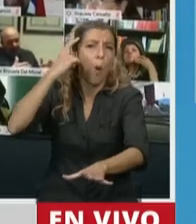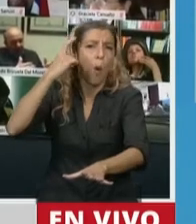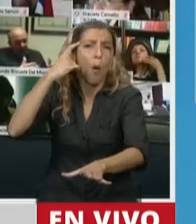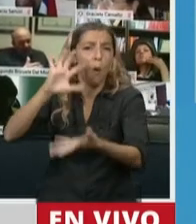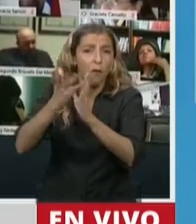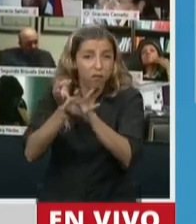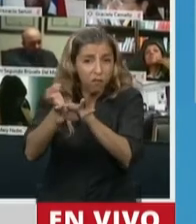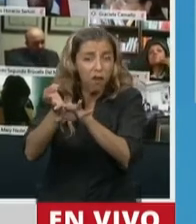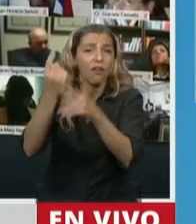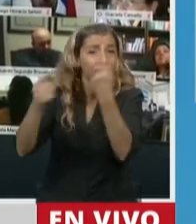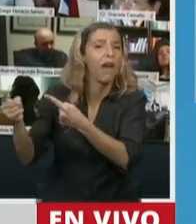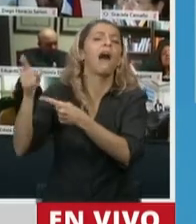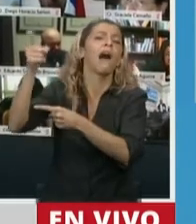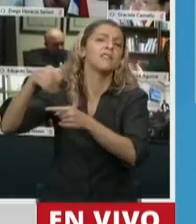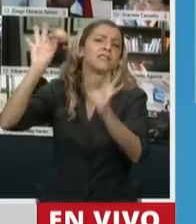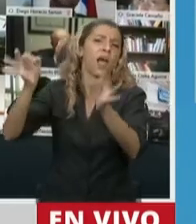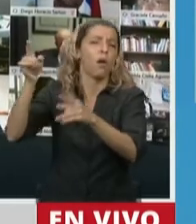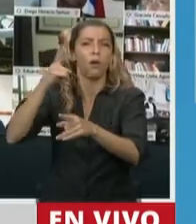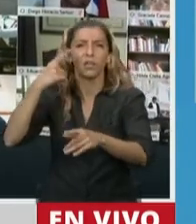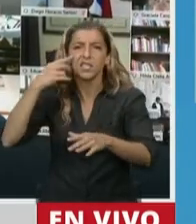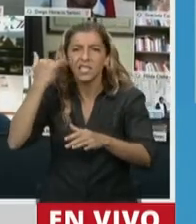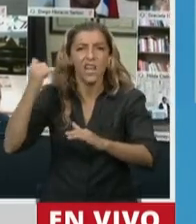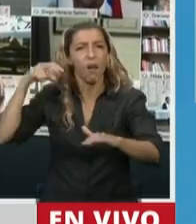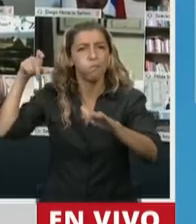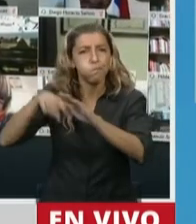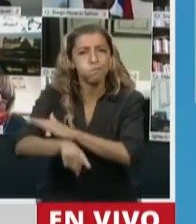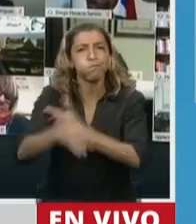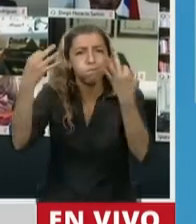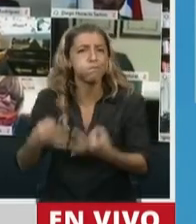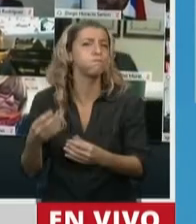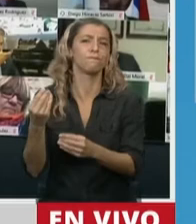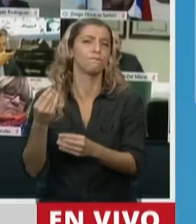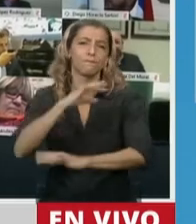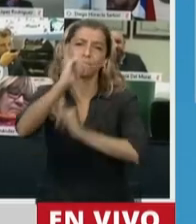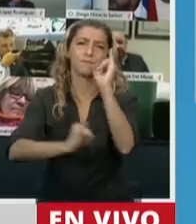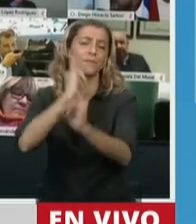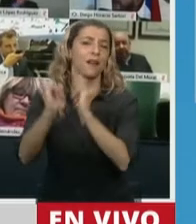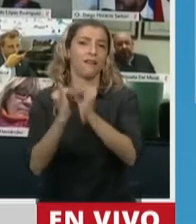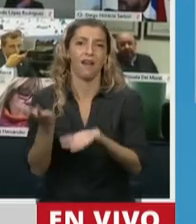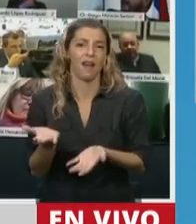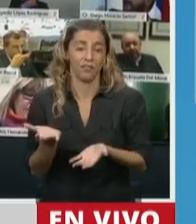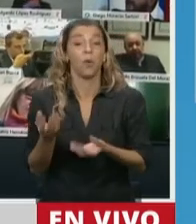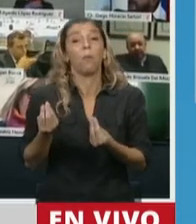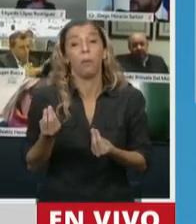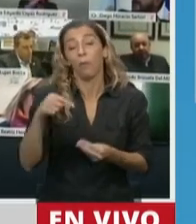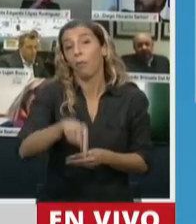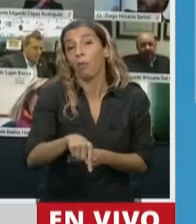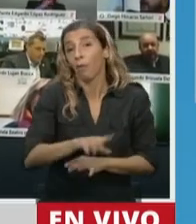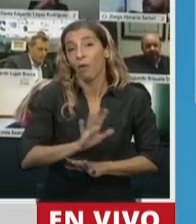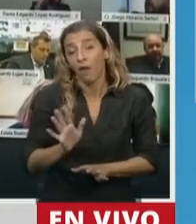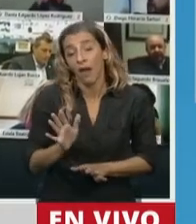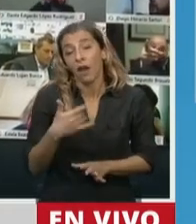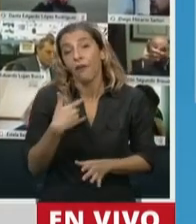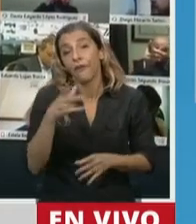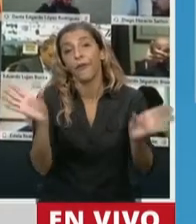postura, porque los grandes grupos económicos apuestan y consideran, en concordancia